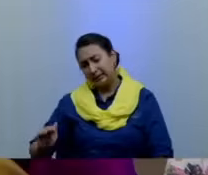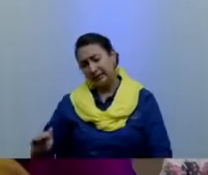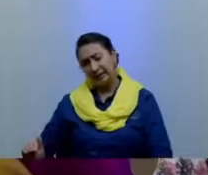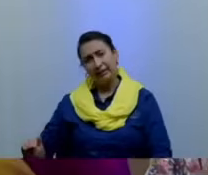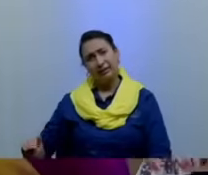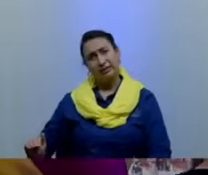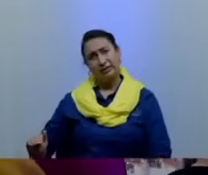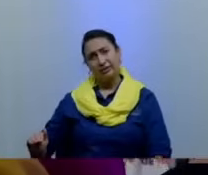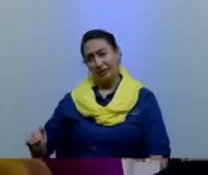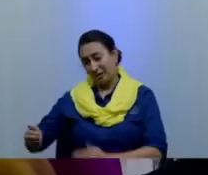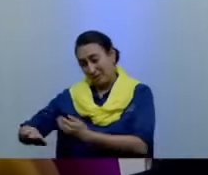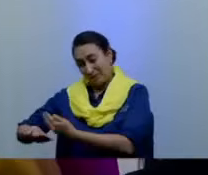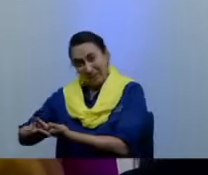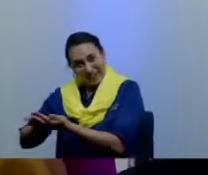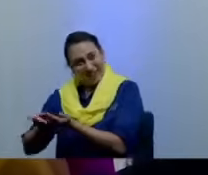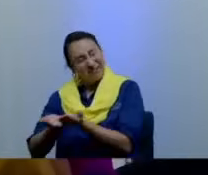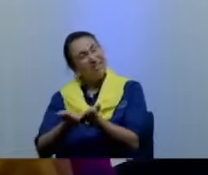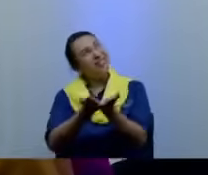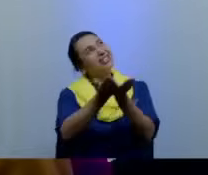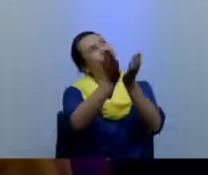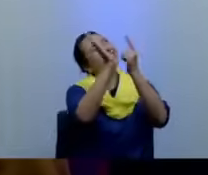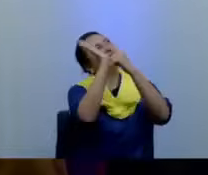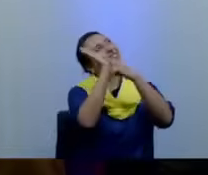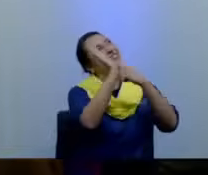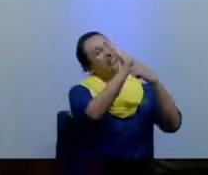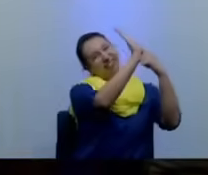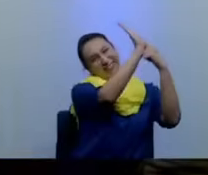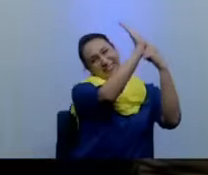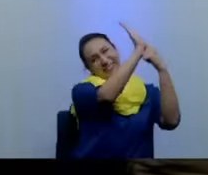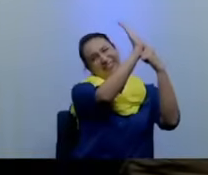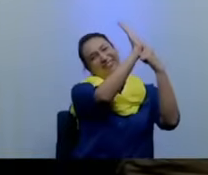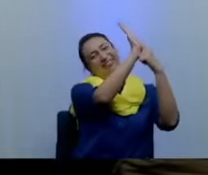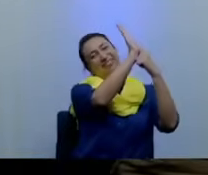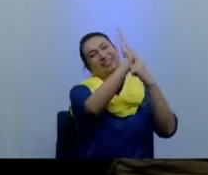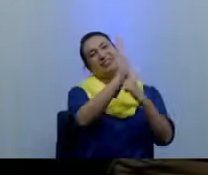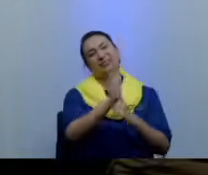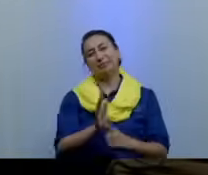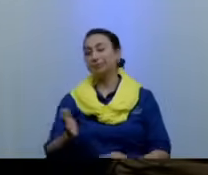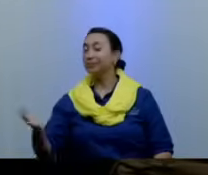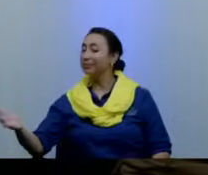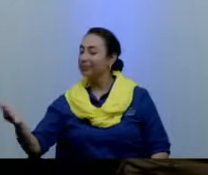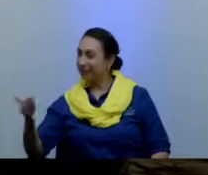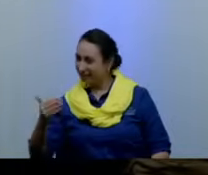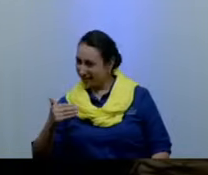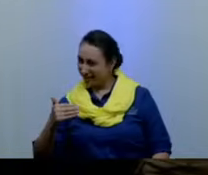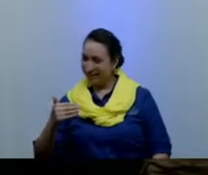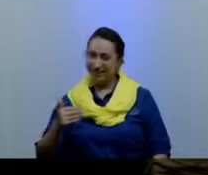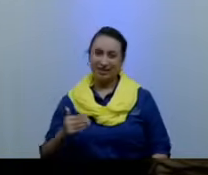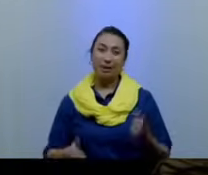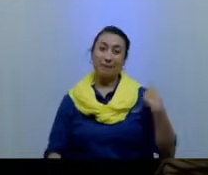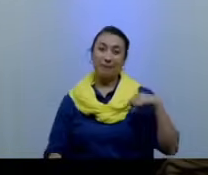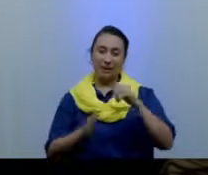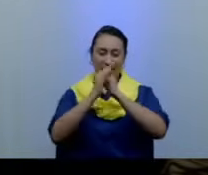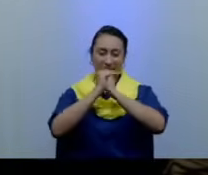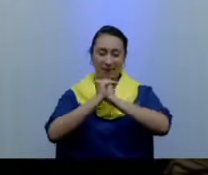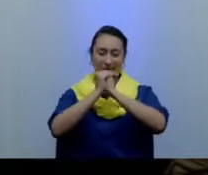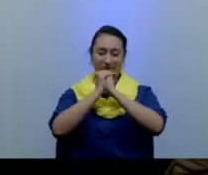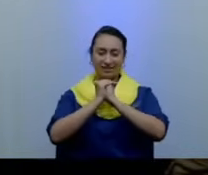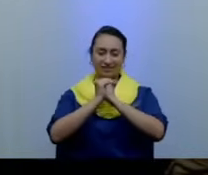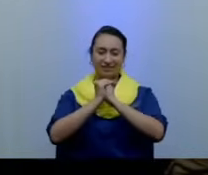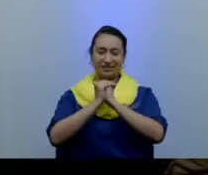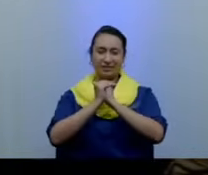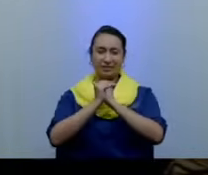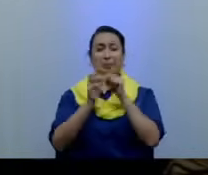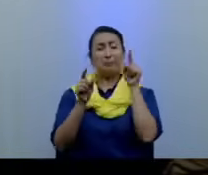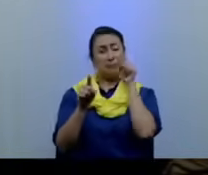lo van a presentar el día de hoy. Le pido a sus padres por favor que se acerquen, que lo traigan para que podamos orar por él. Y si hubiera